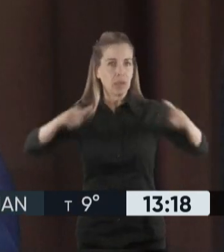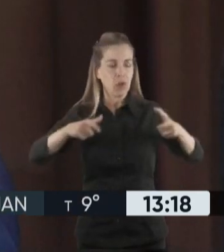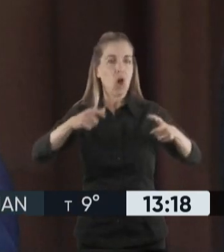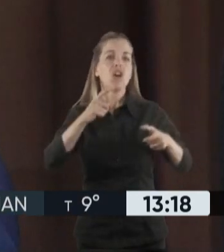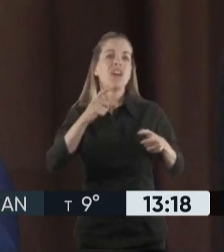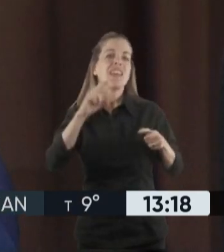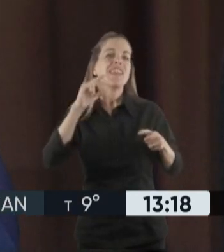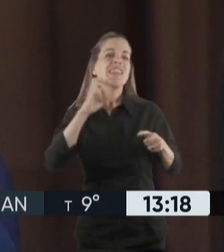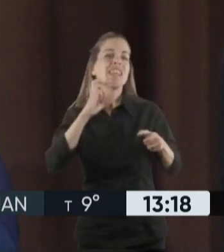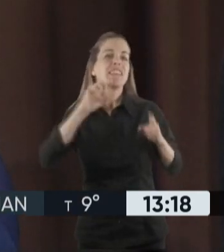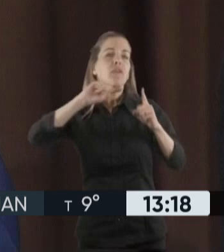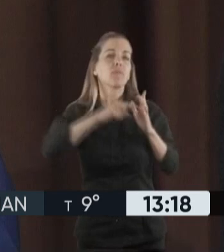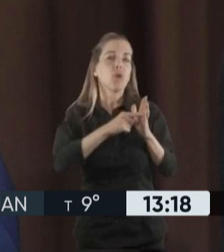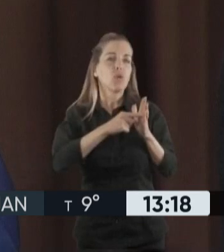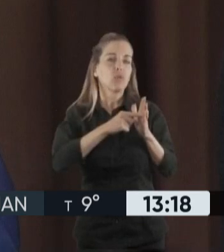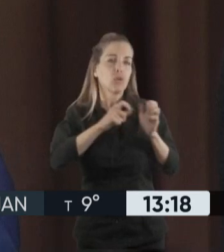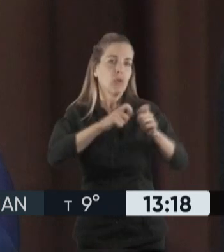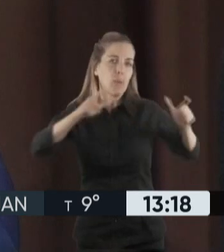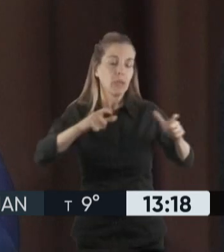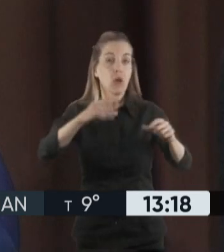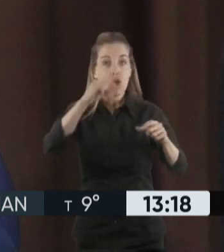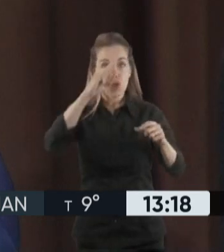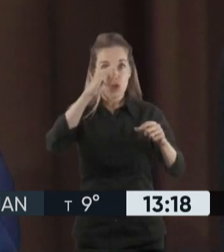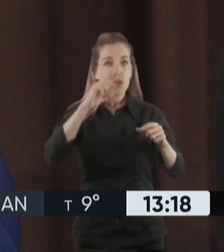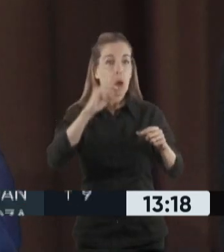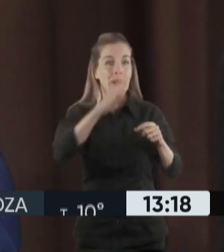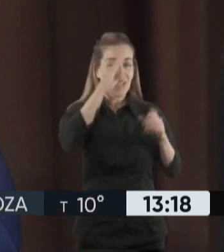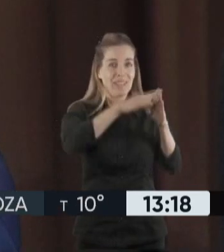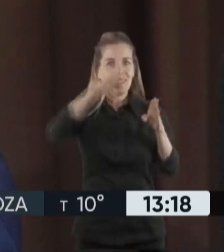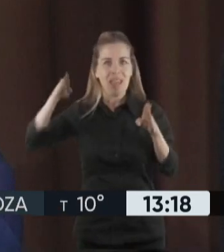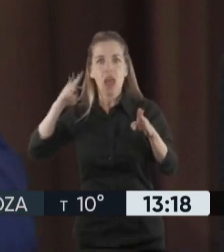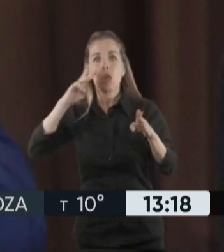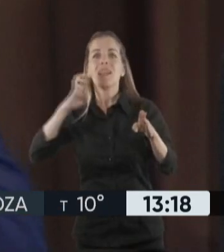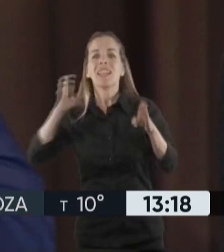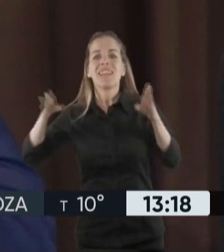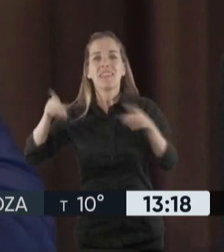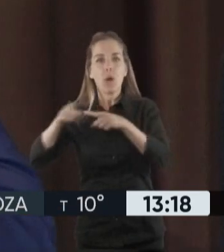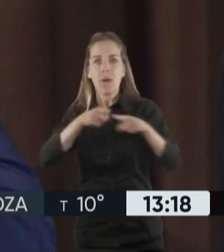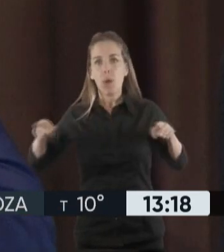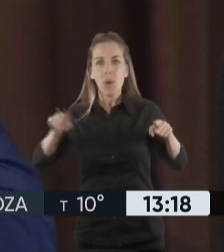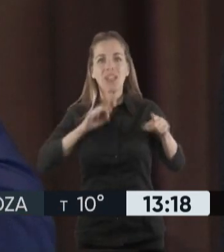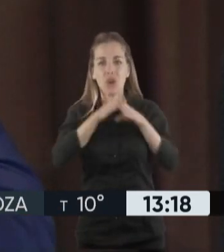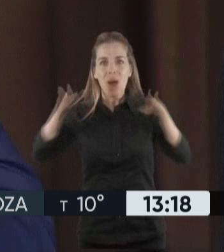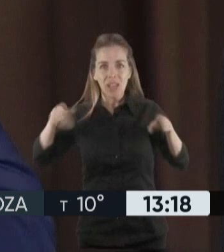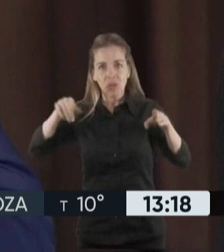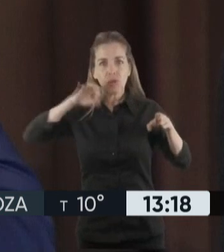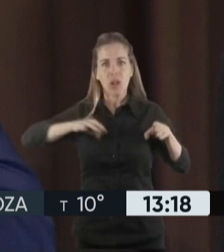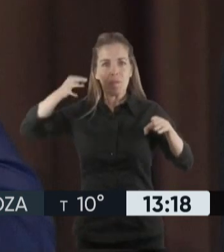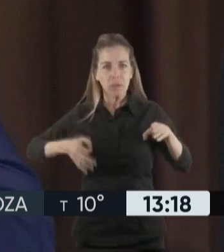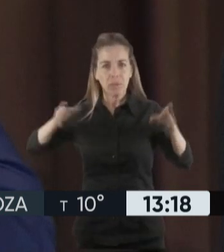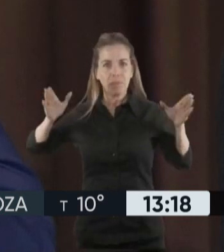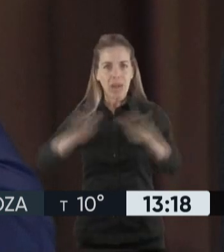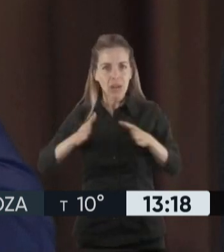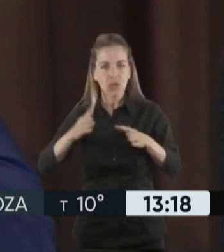puntos. Entre el año 2015 y el año 2019, el salario real cayó 20